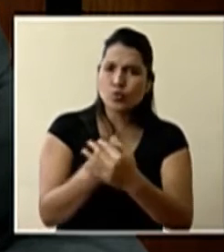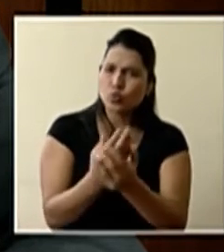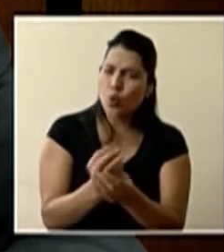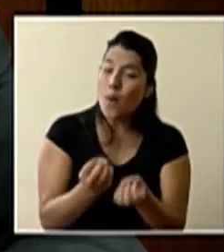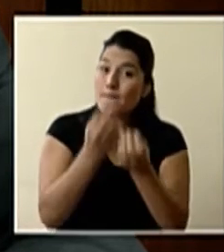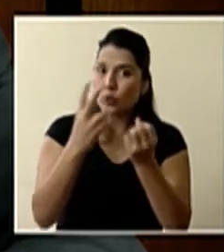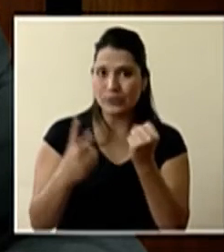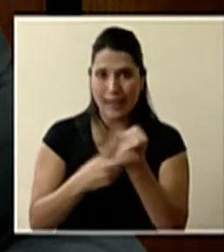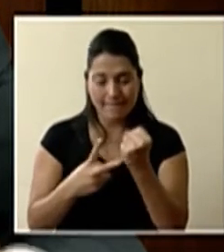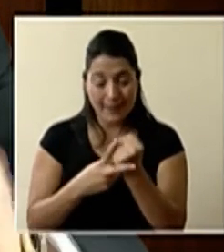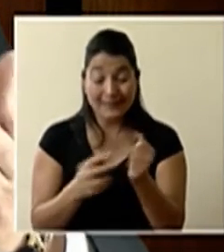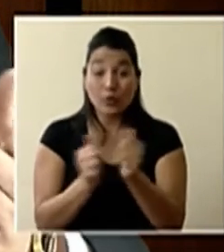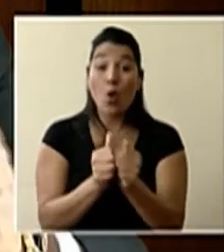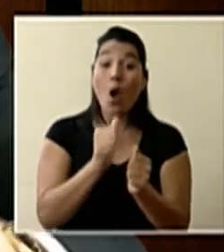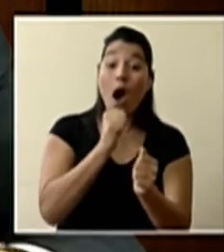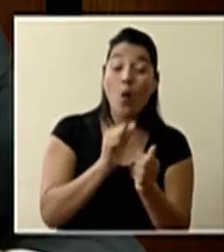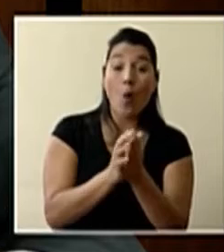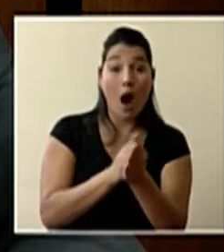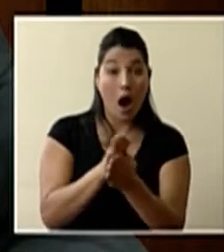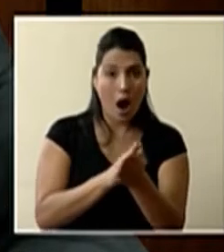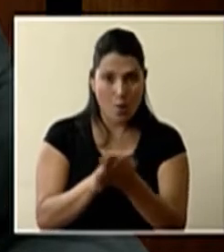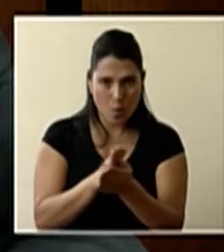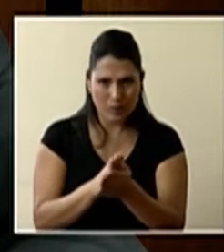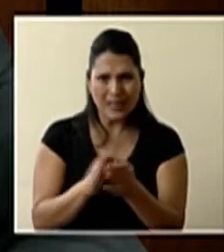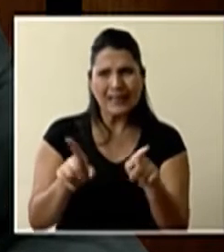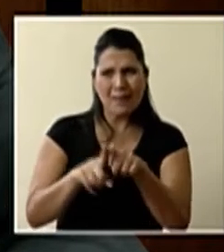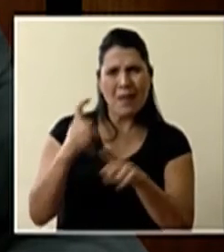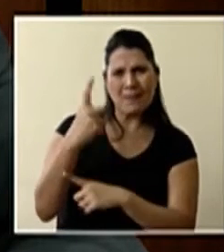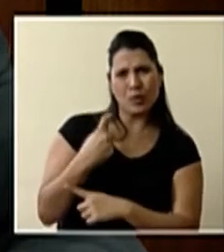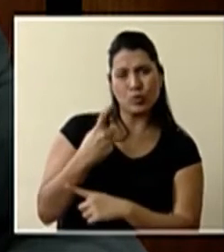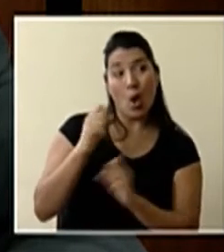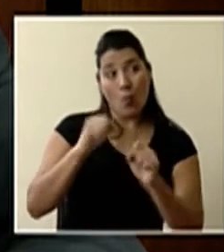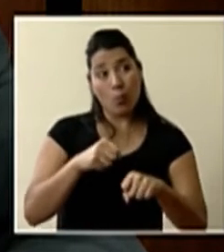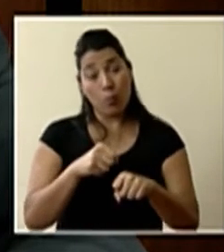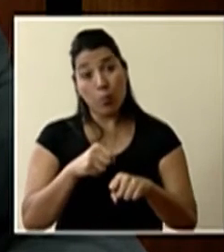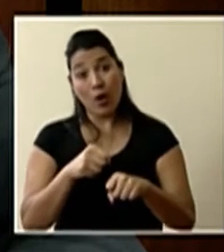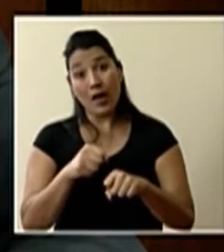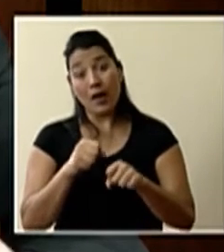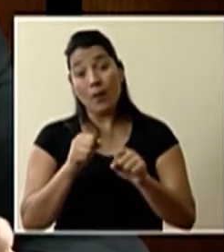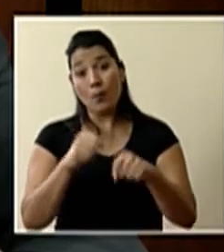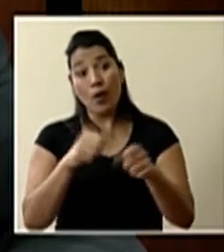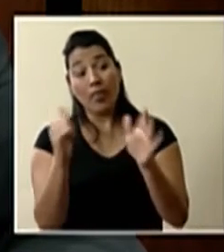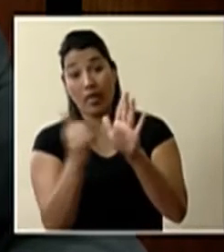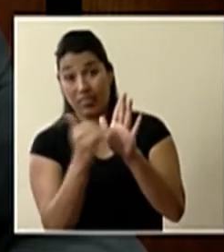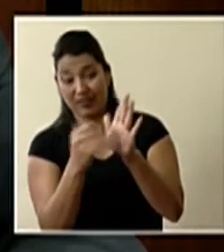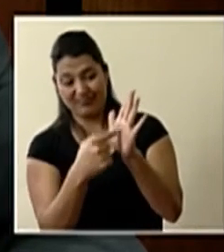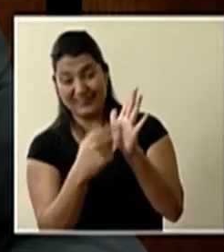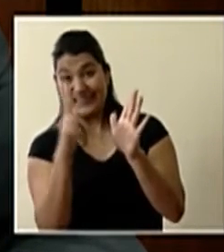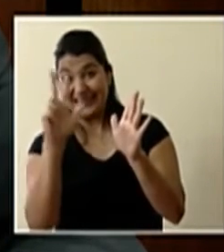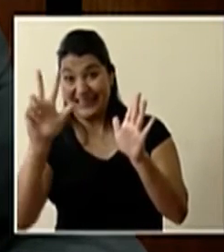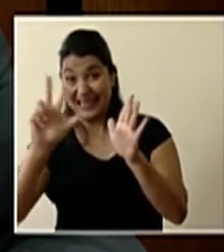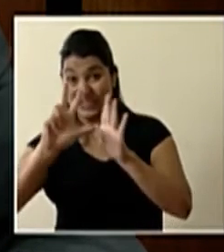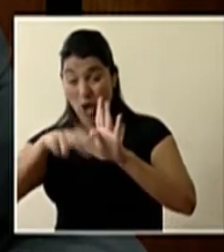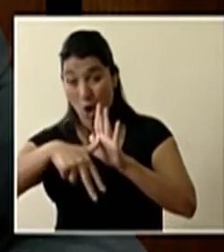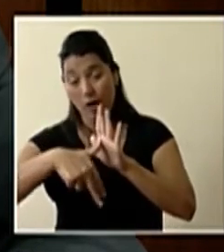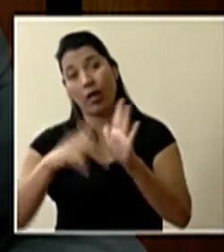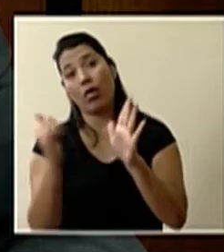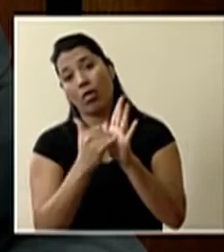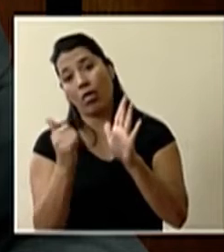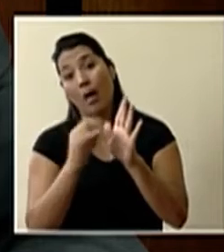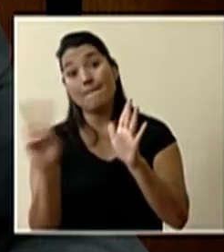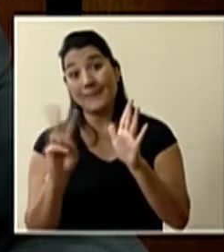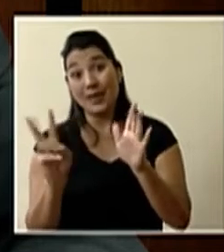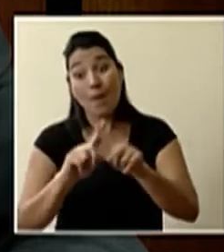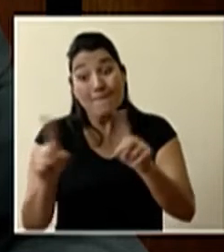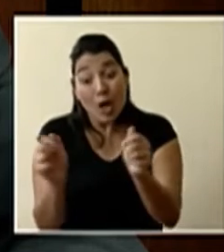manos con agua y jabón de las preguntas que me hacían puede durar hasta tres horas en la mano pero se puede destruir como penas 20 segundos